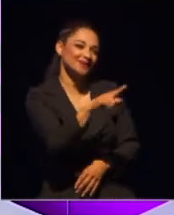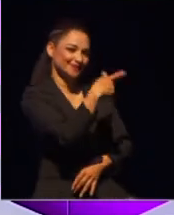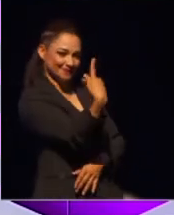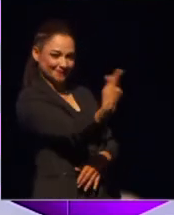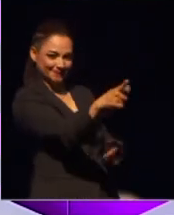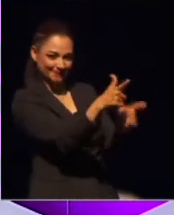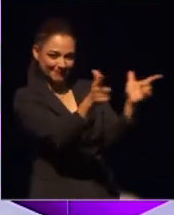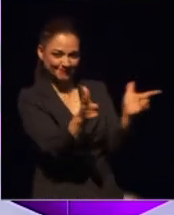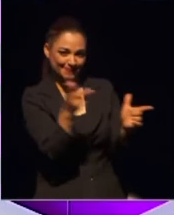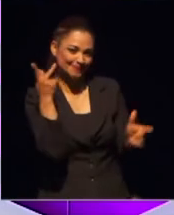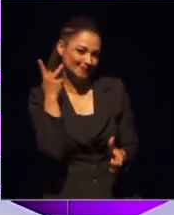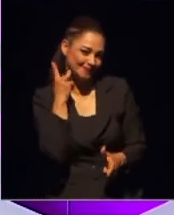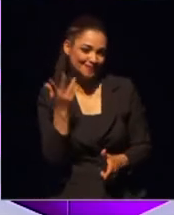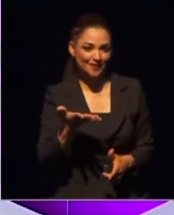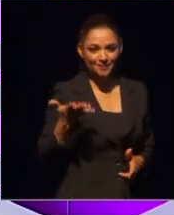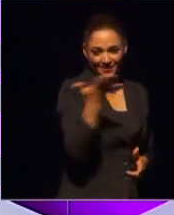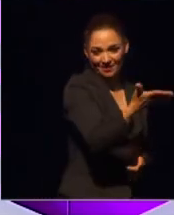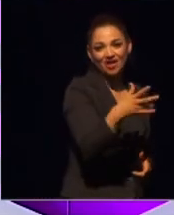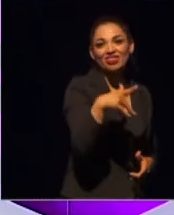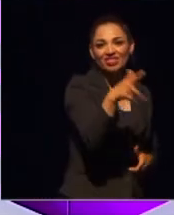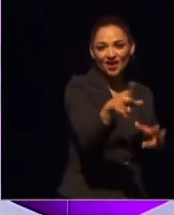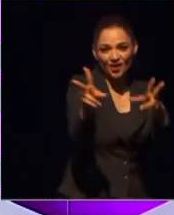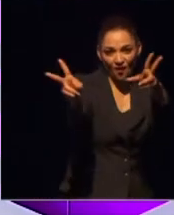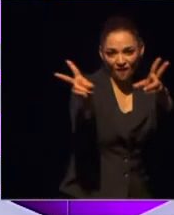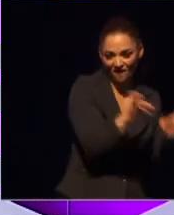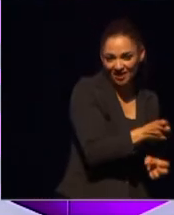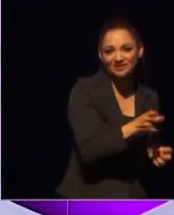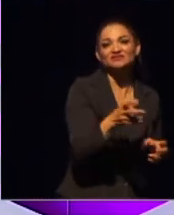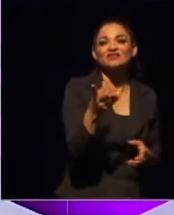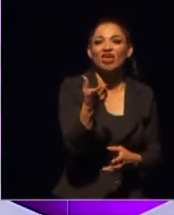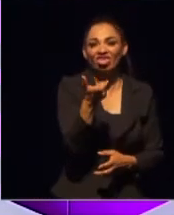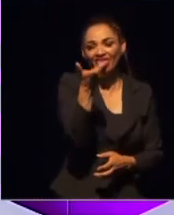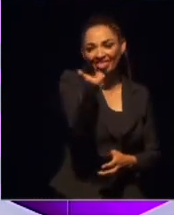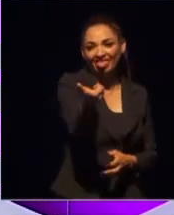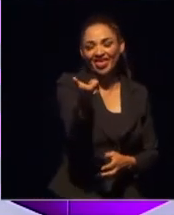estado demandando porque te robaste el dinero de las campañas.